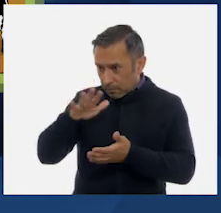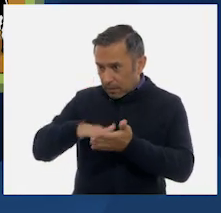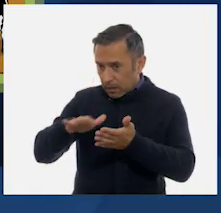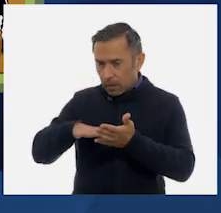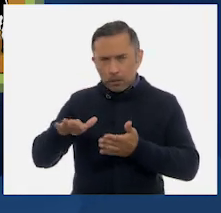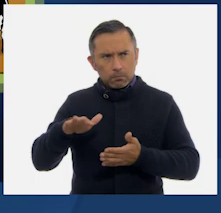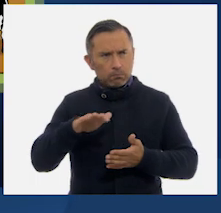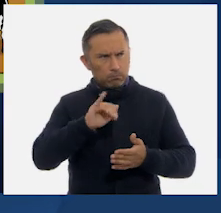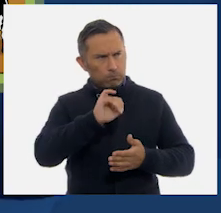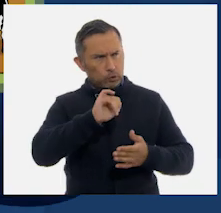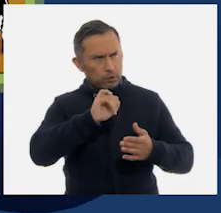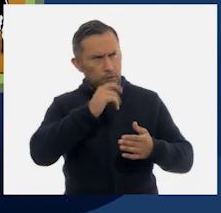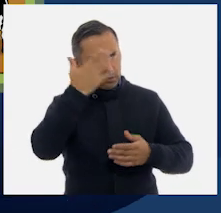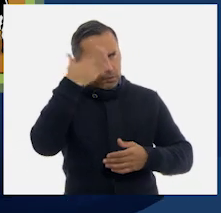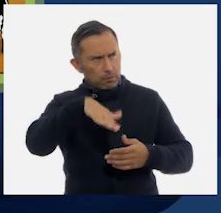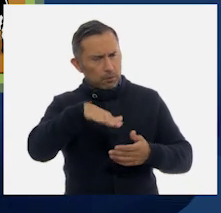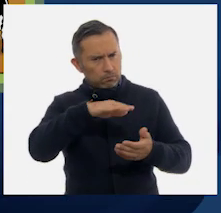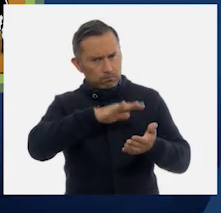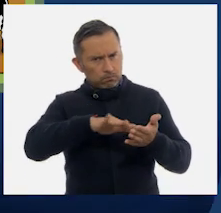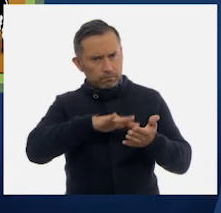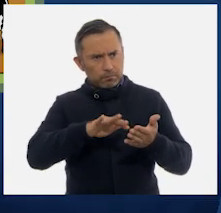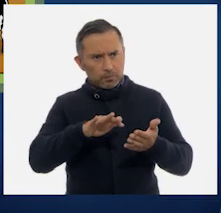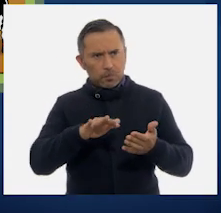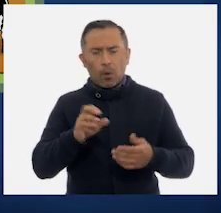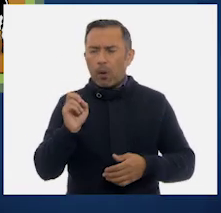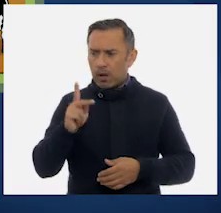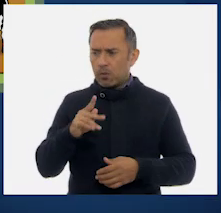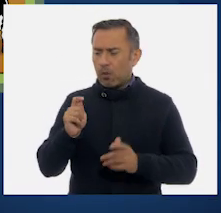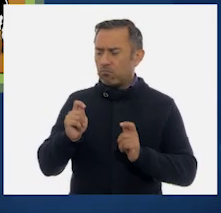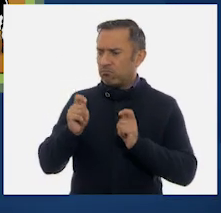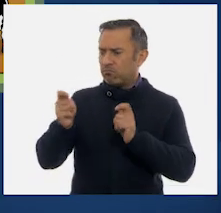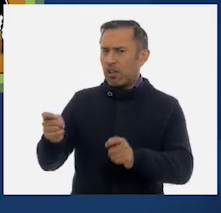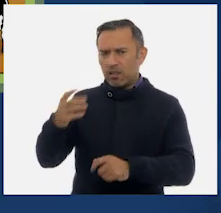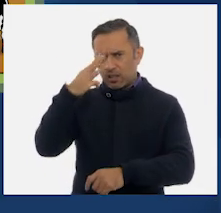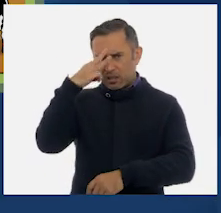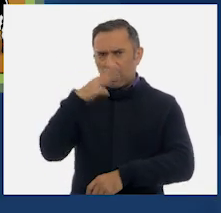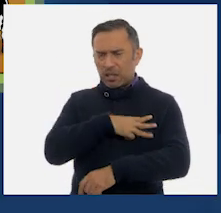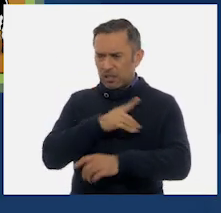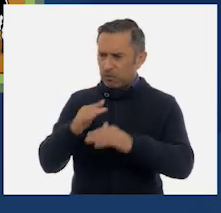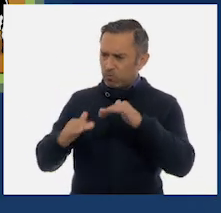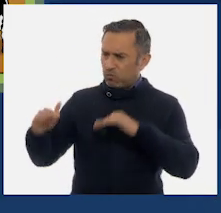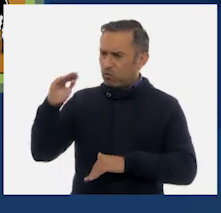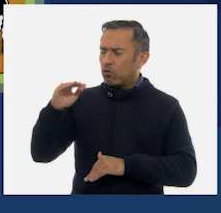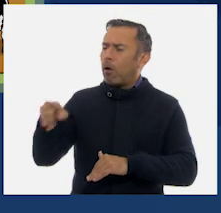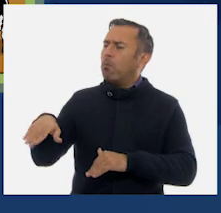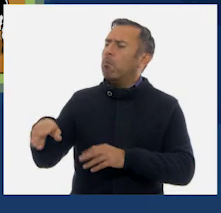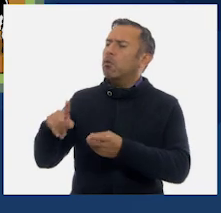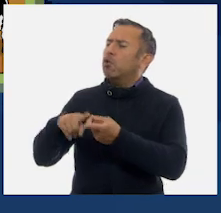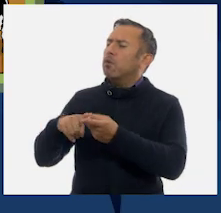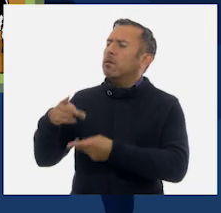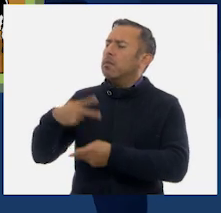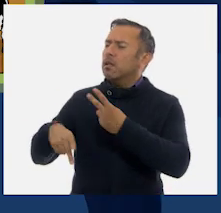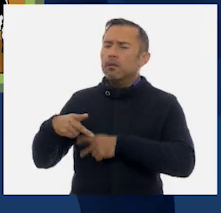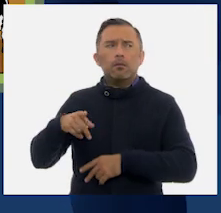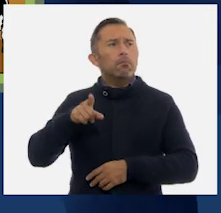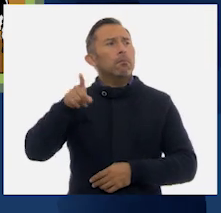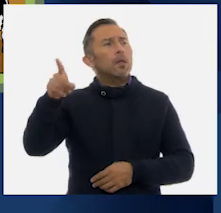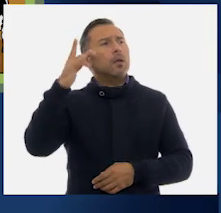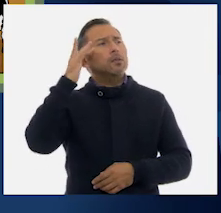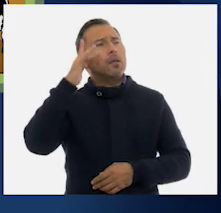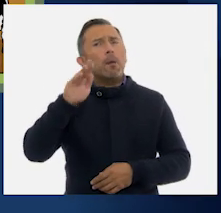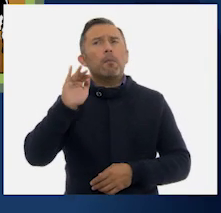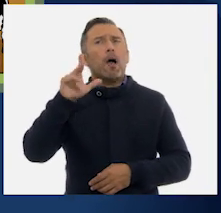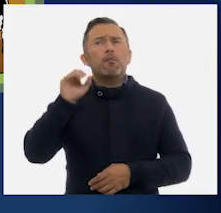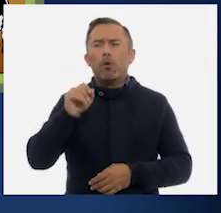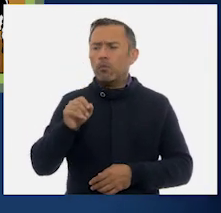sí. Entonces comienzan de tenientes, conformes. ¿De dónde vienen? De San Pablo.